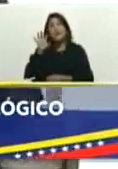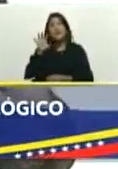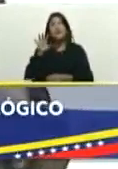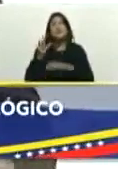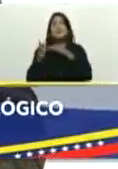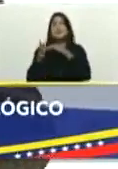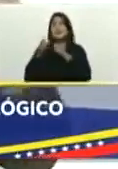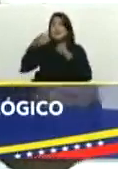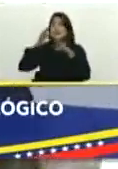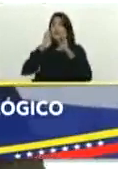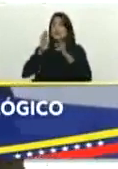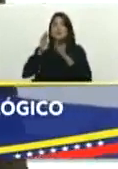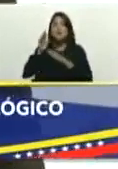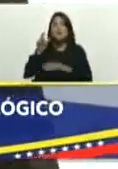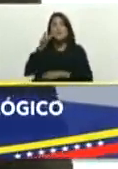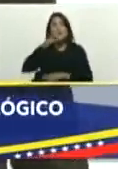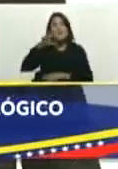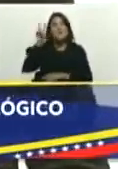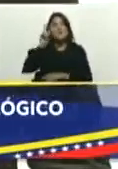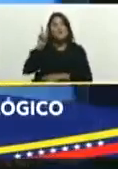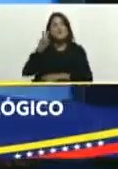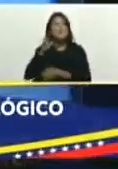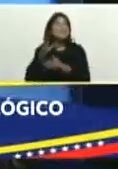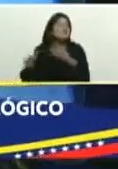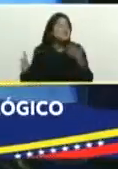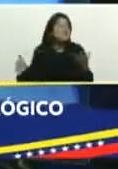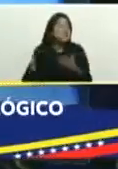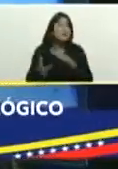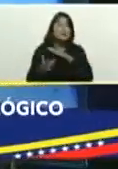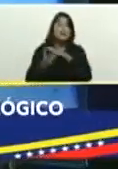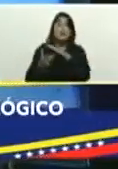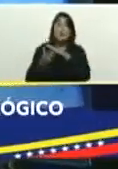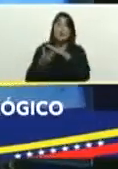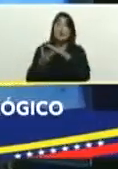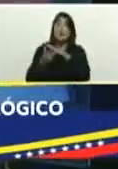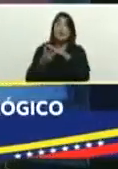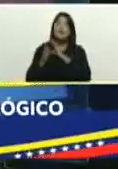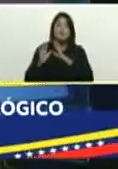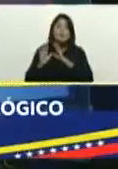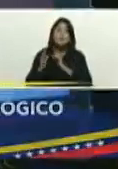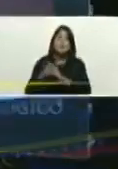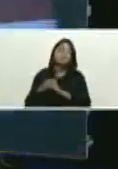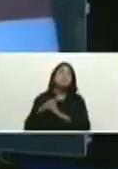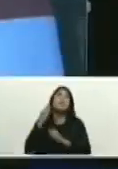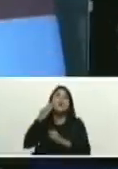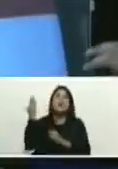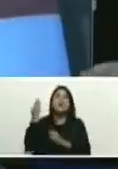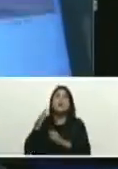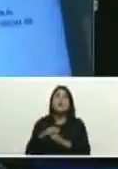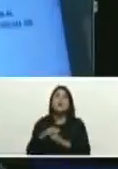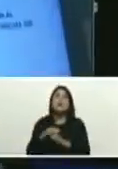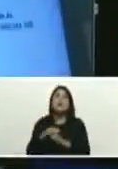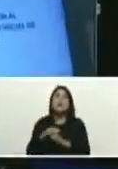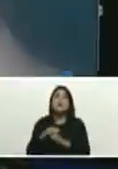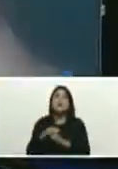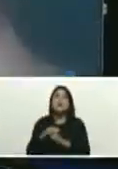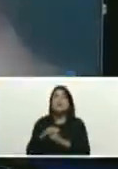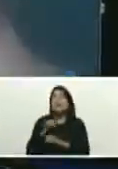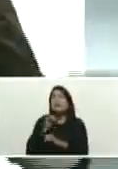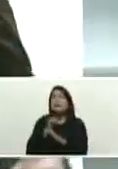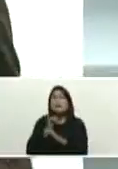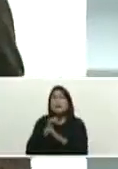atención al pueblo venezolano y el desarrollo del país potencia. En este sentido, estamos impulsando la transformación digital del país y las telecomunicaciones,